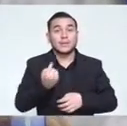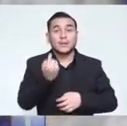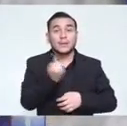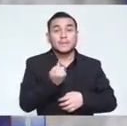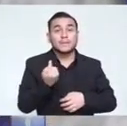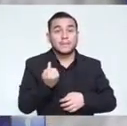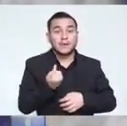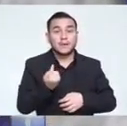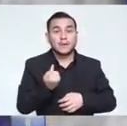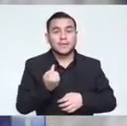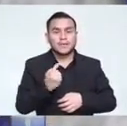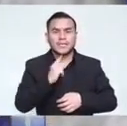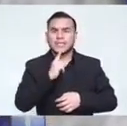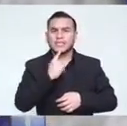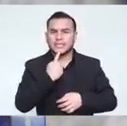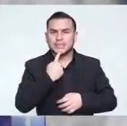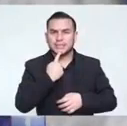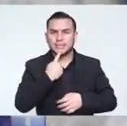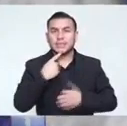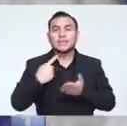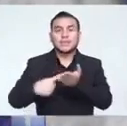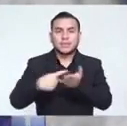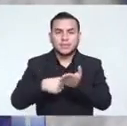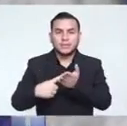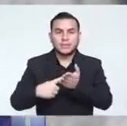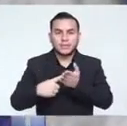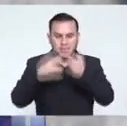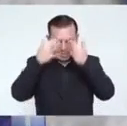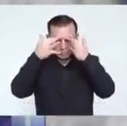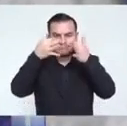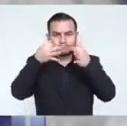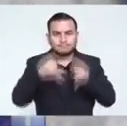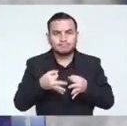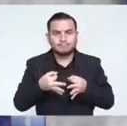con seriedad esto y que lleguemos a una solución. Son puntos